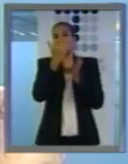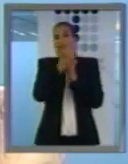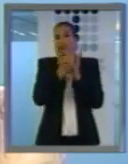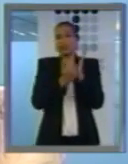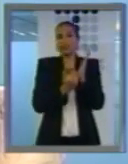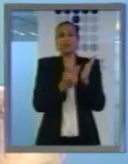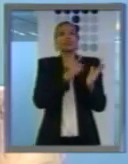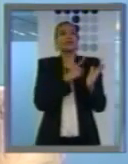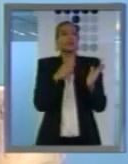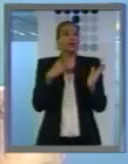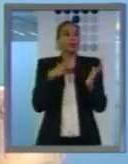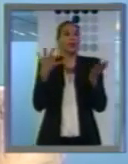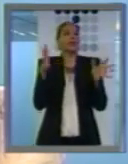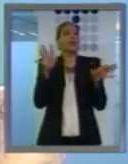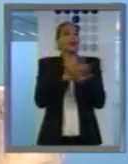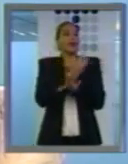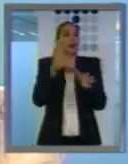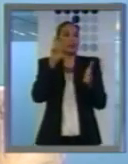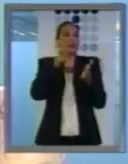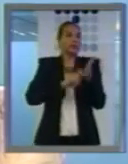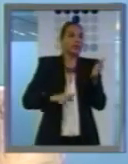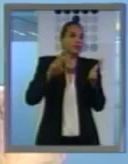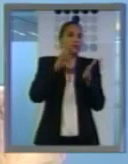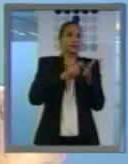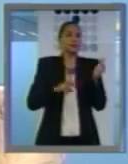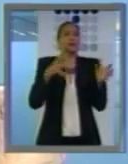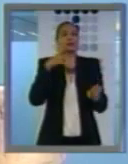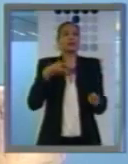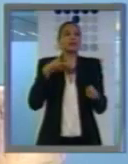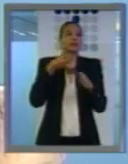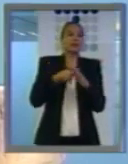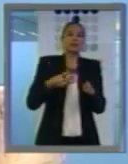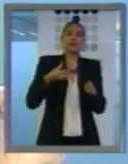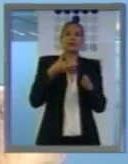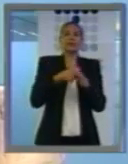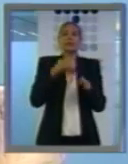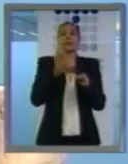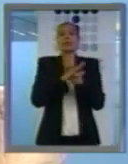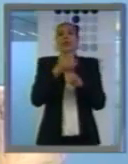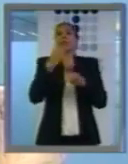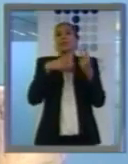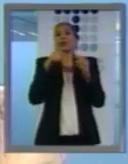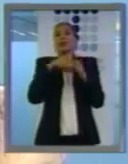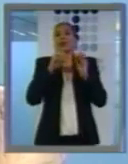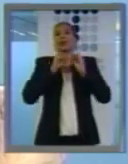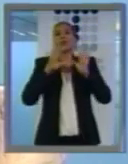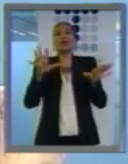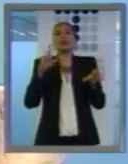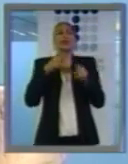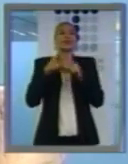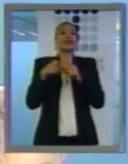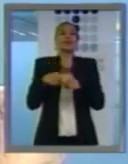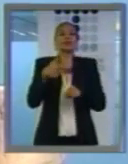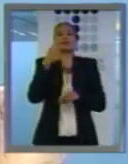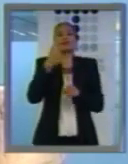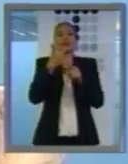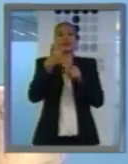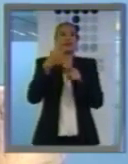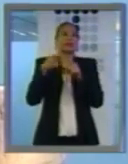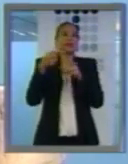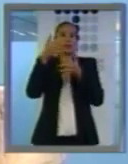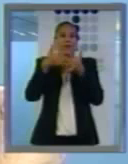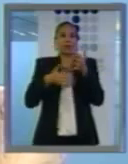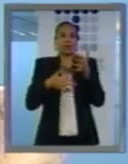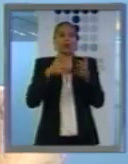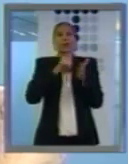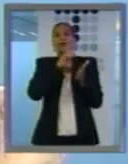que tendrían que hacer ajustes y adecuaciones a raíz de la publicación de las 7 leyes, de la promulgación de las